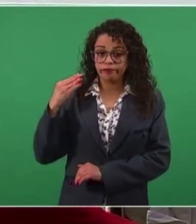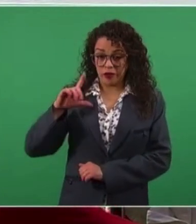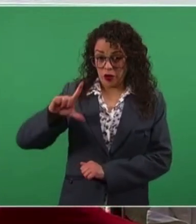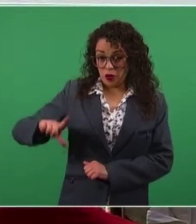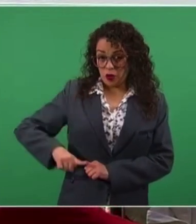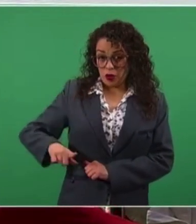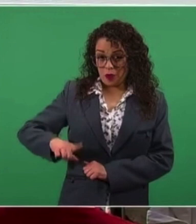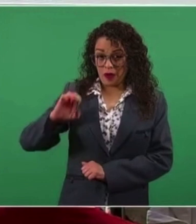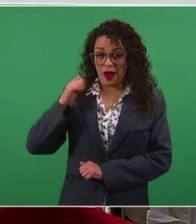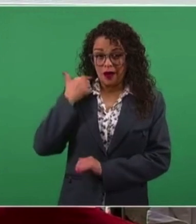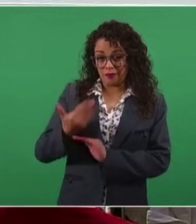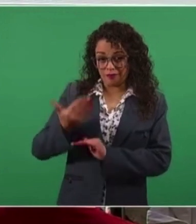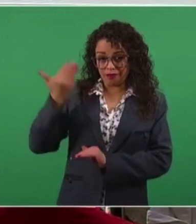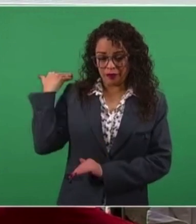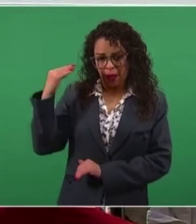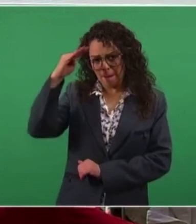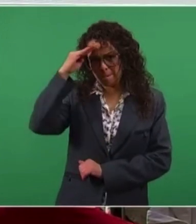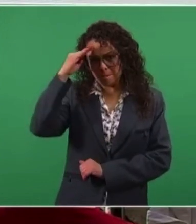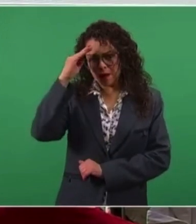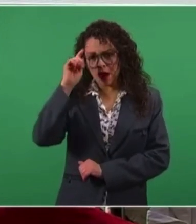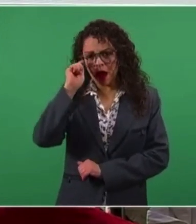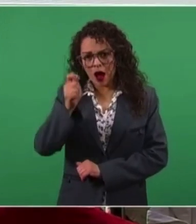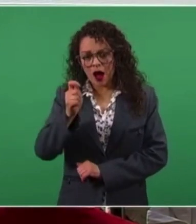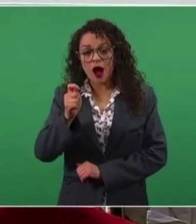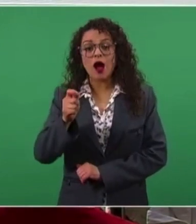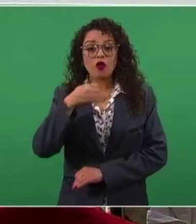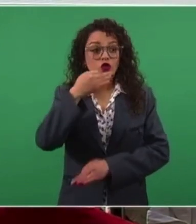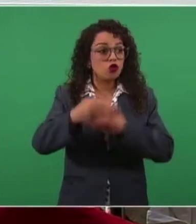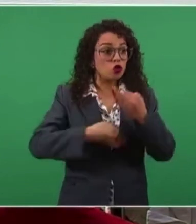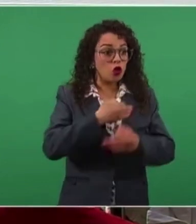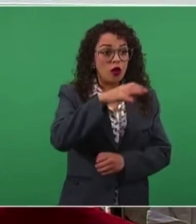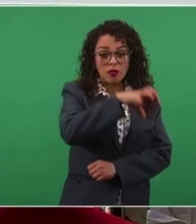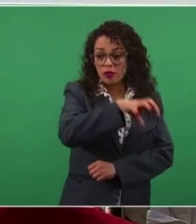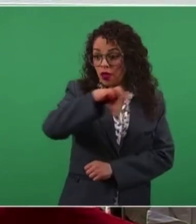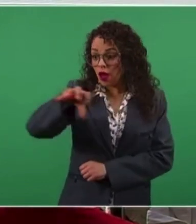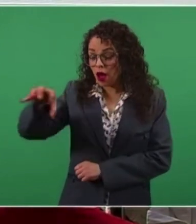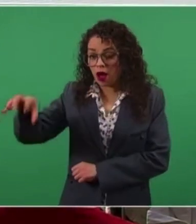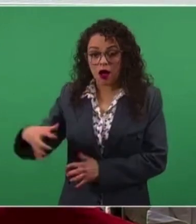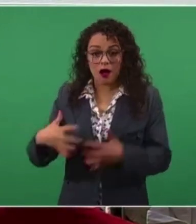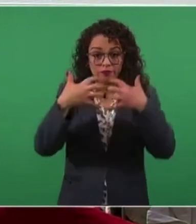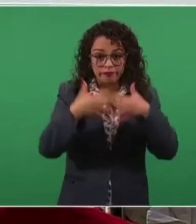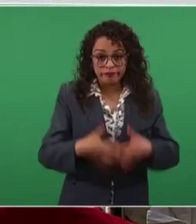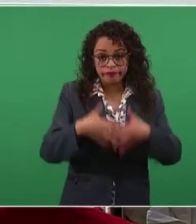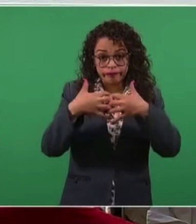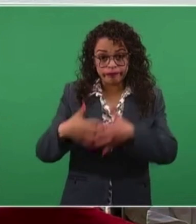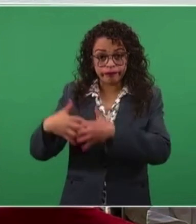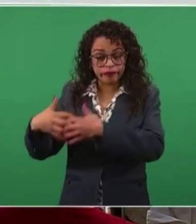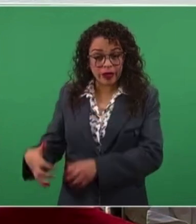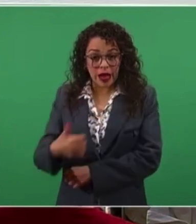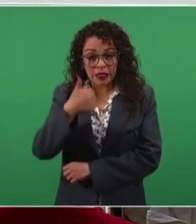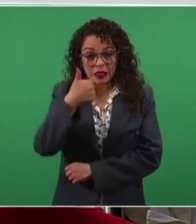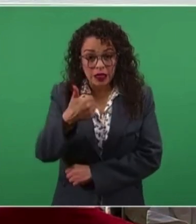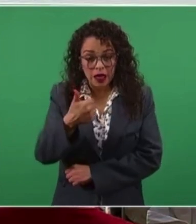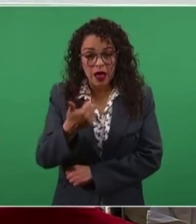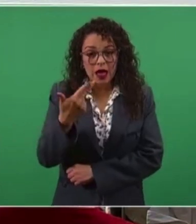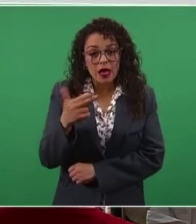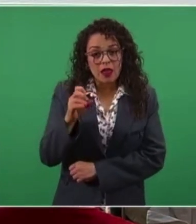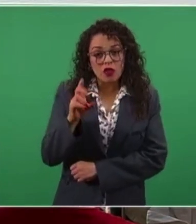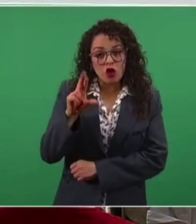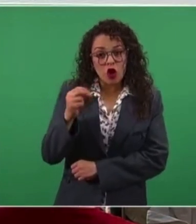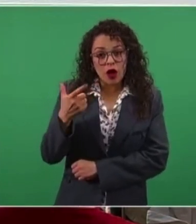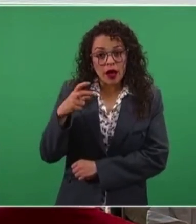la intención de vender todas las plantas de hidrógeno de las 6 refinerías. Solo